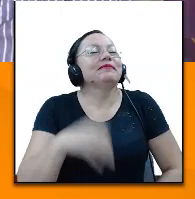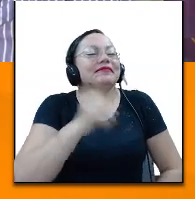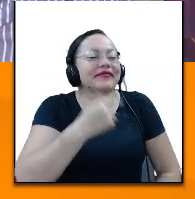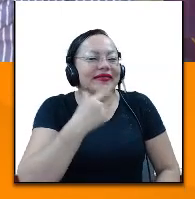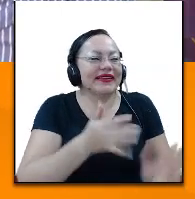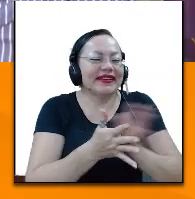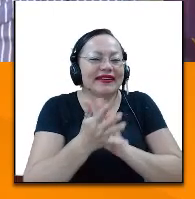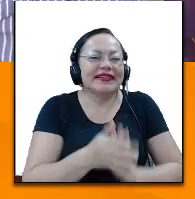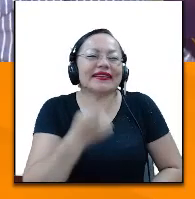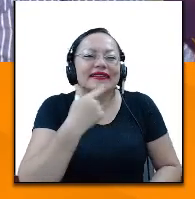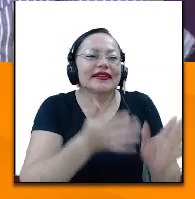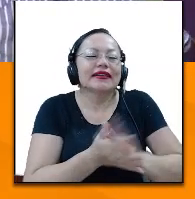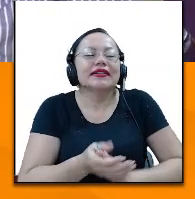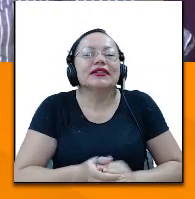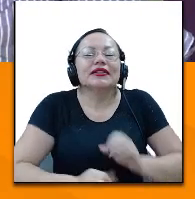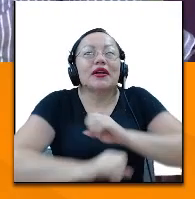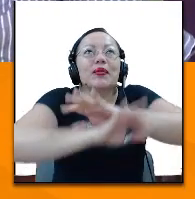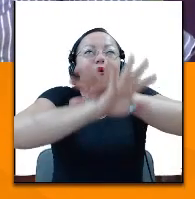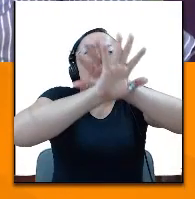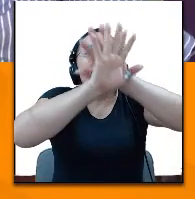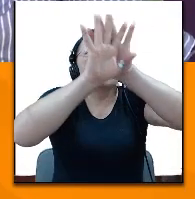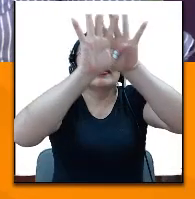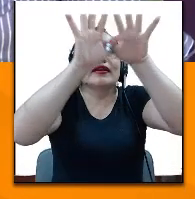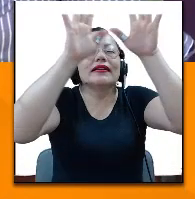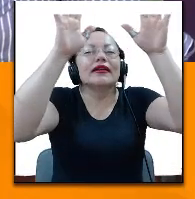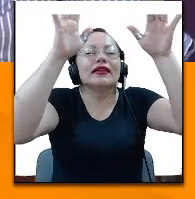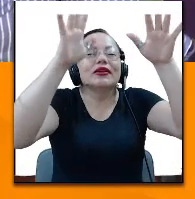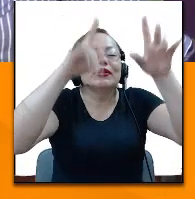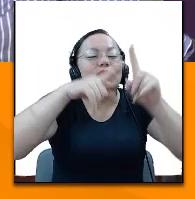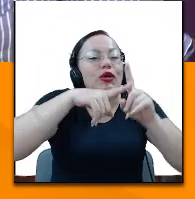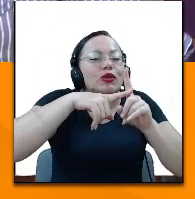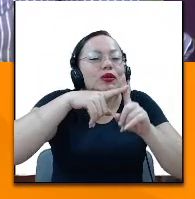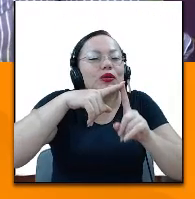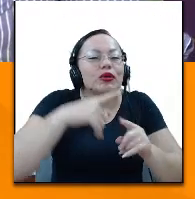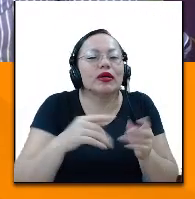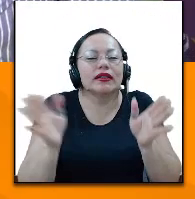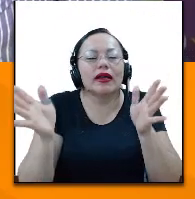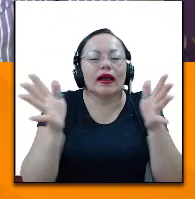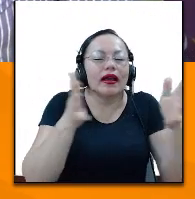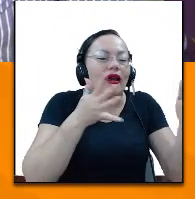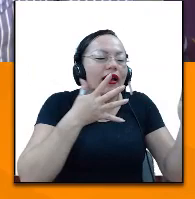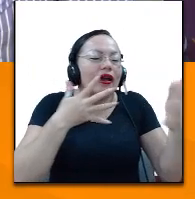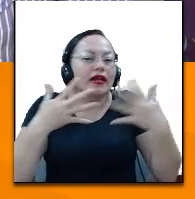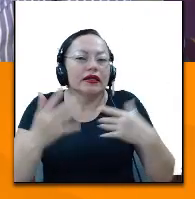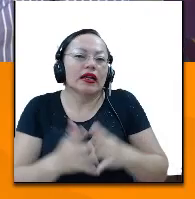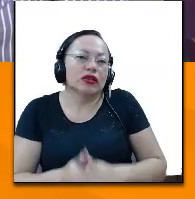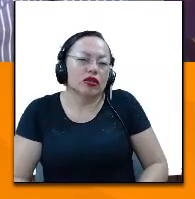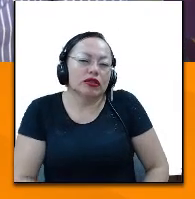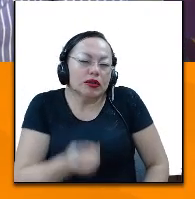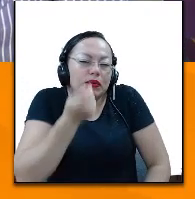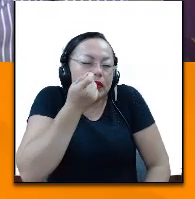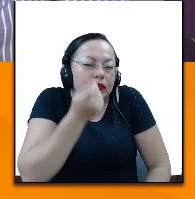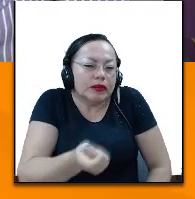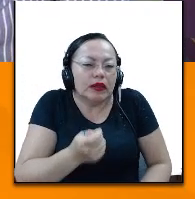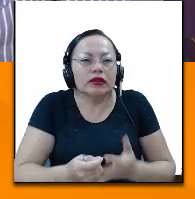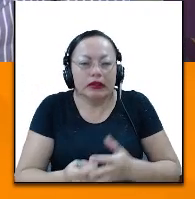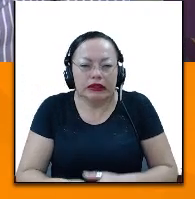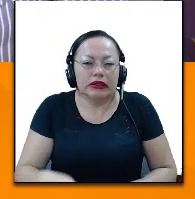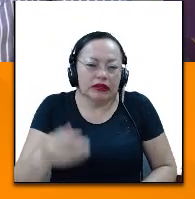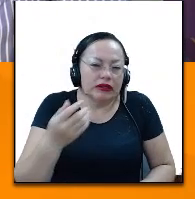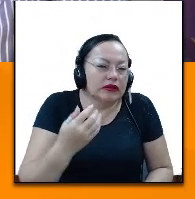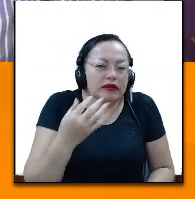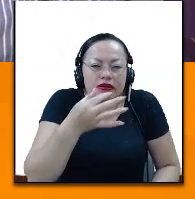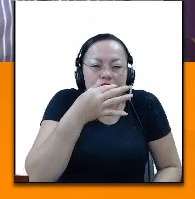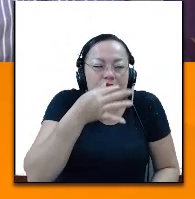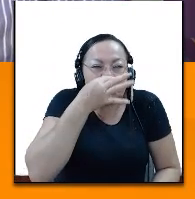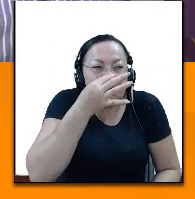que el rocío de la mañana y la temperatura de la mañana y el clima está menos contaminado, entonces se va a respirar aire puro